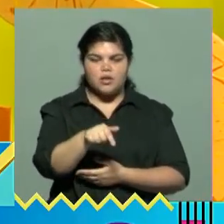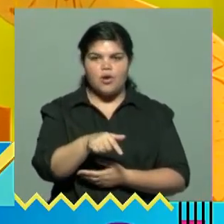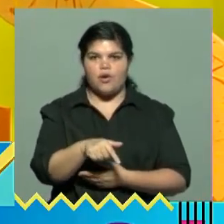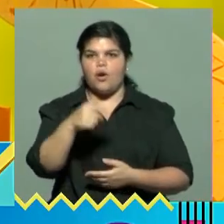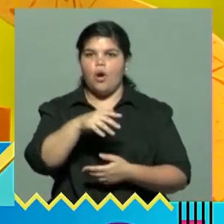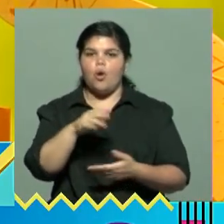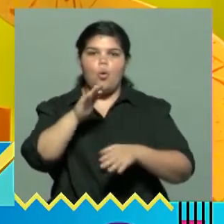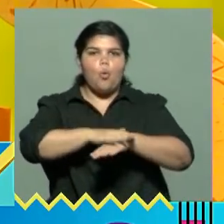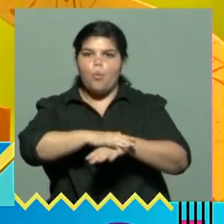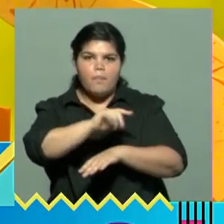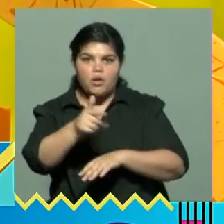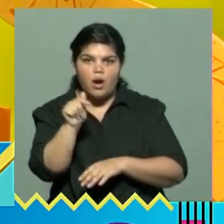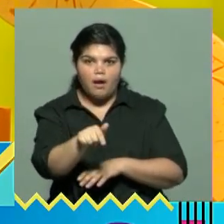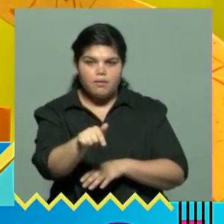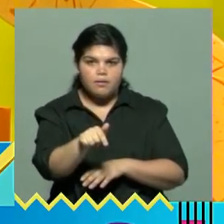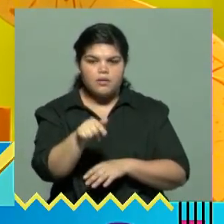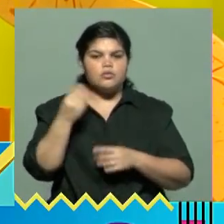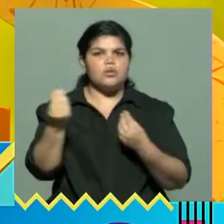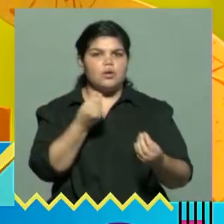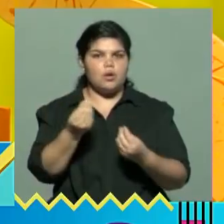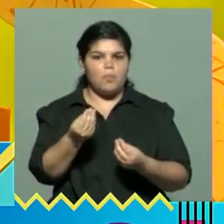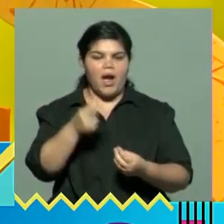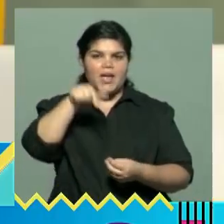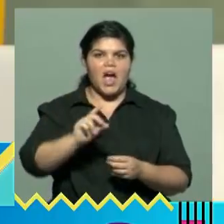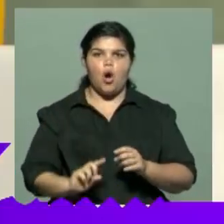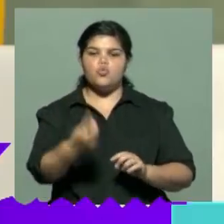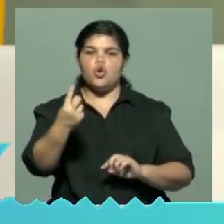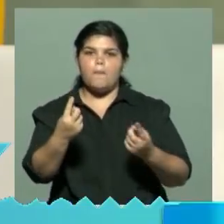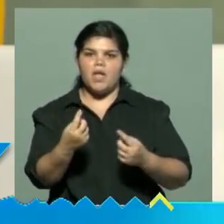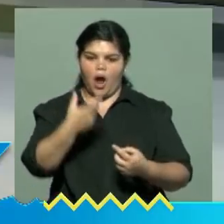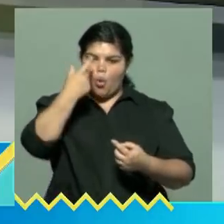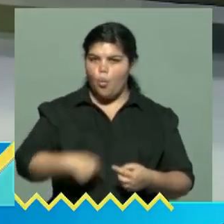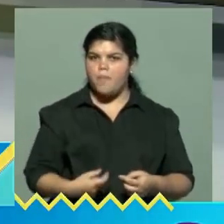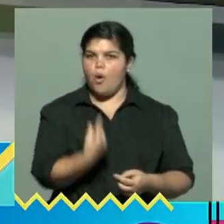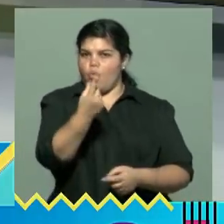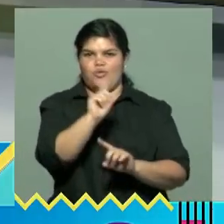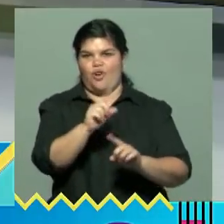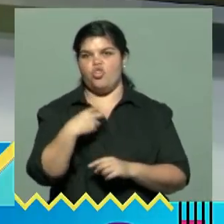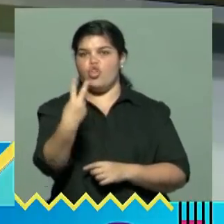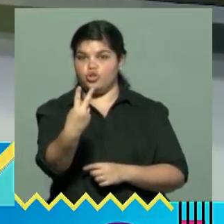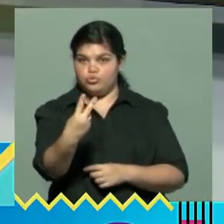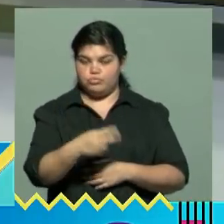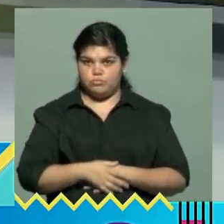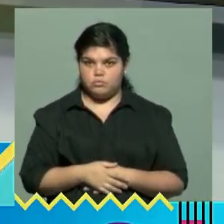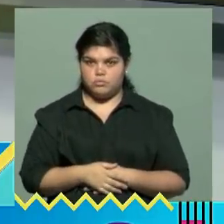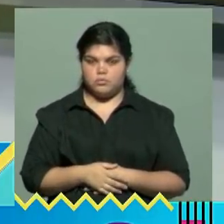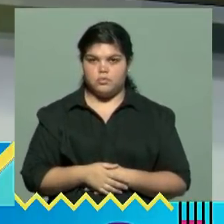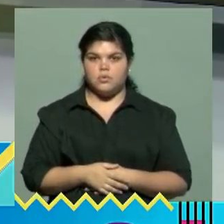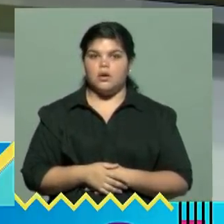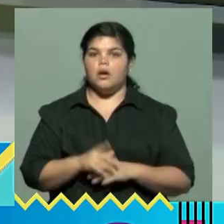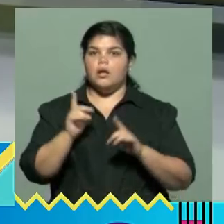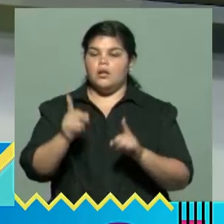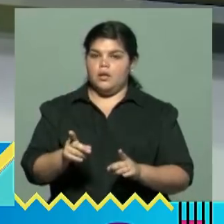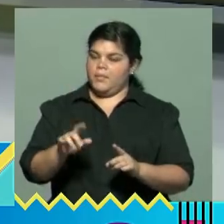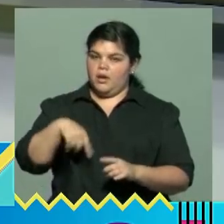él. Entonces hablemos de la autonomía de dos cuerpos. Bien. Bueno, otro de los debates que